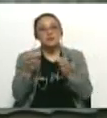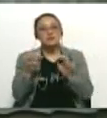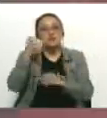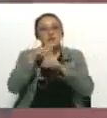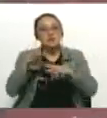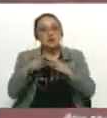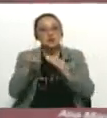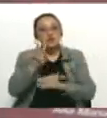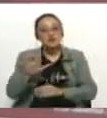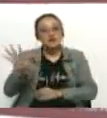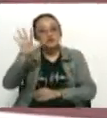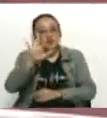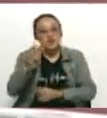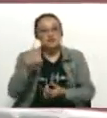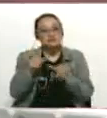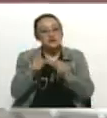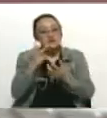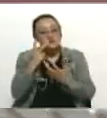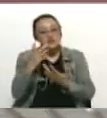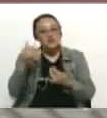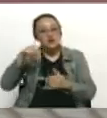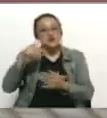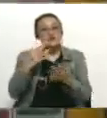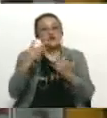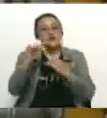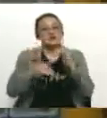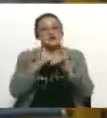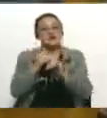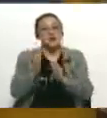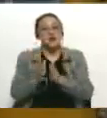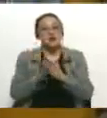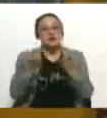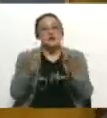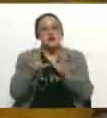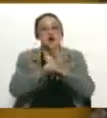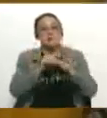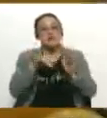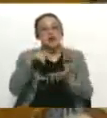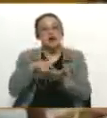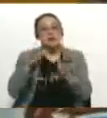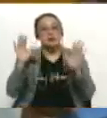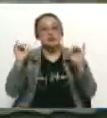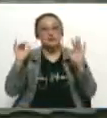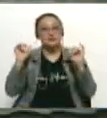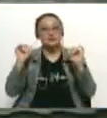que seguimos viendo para acá y los esperamos en la Feria Internacional del Libro, capítulo Carabobo. Chao.